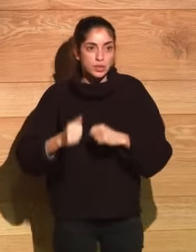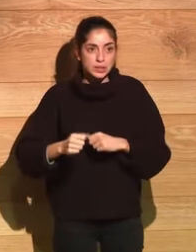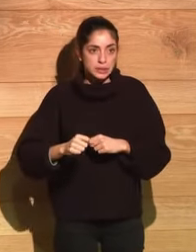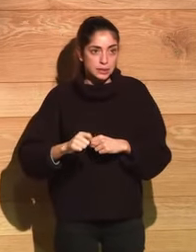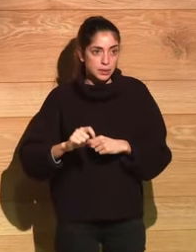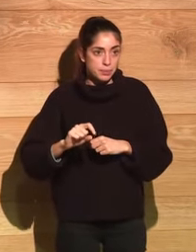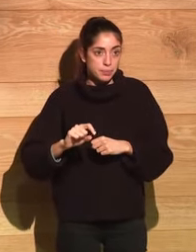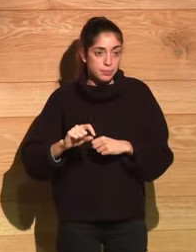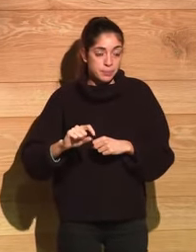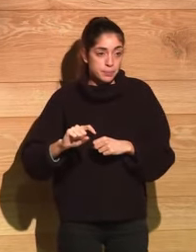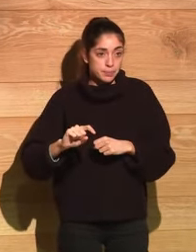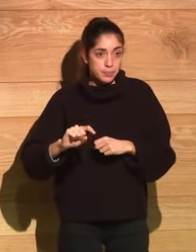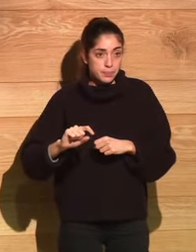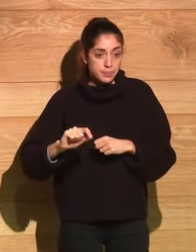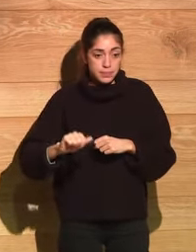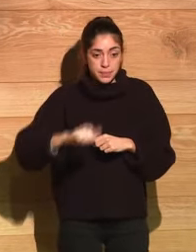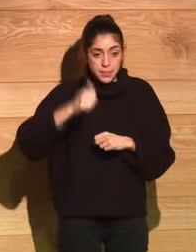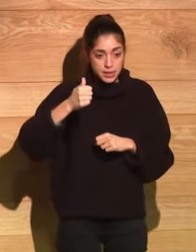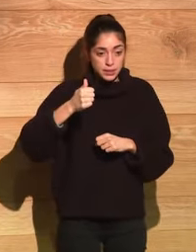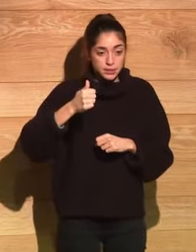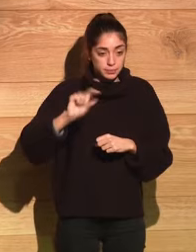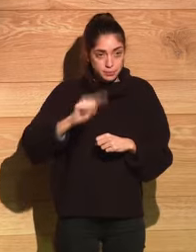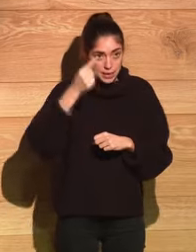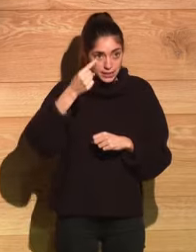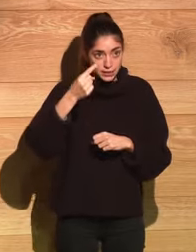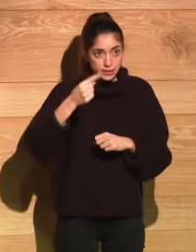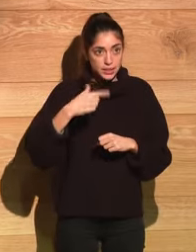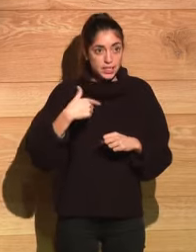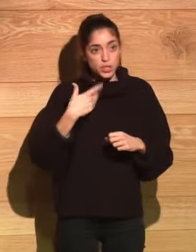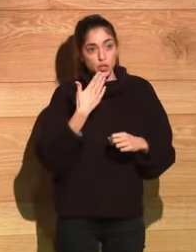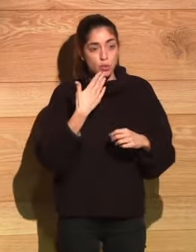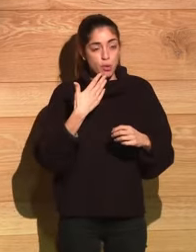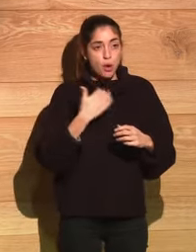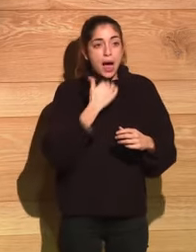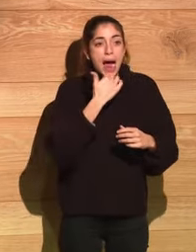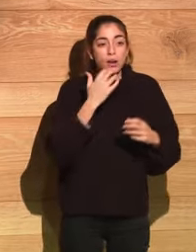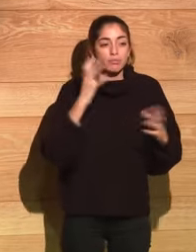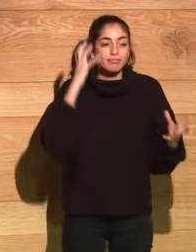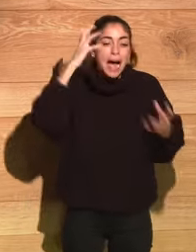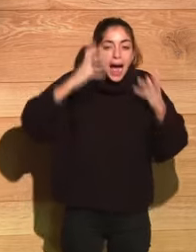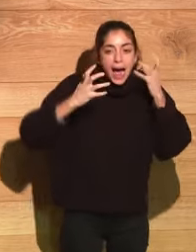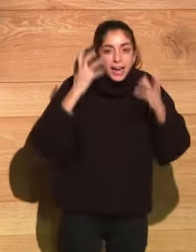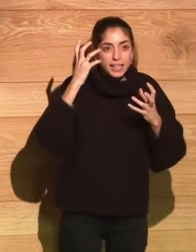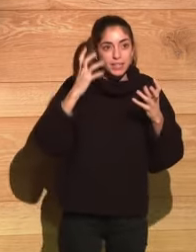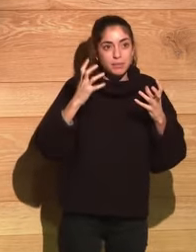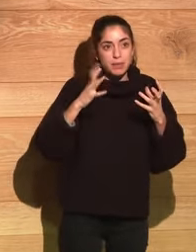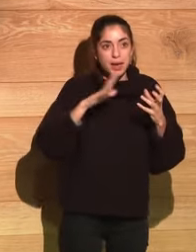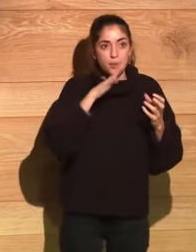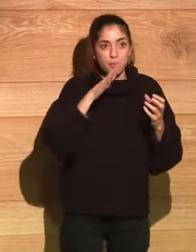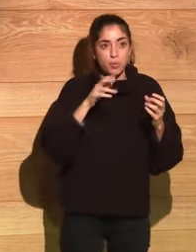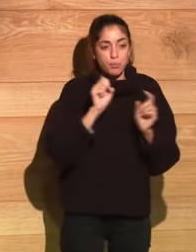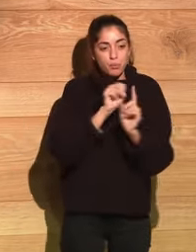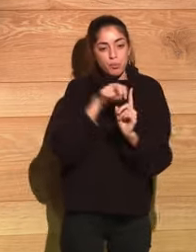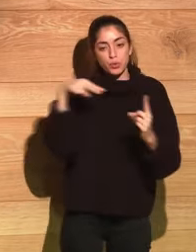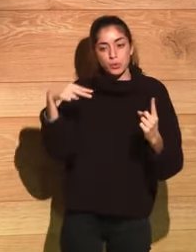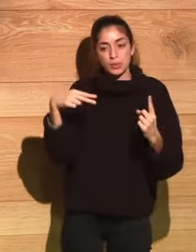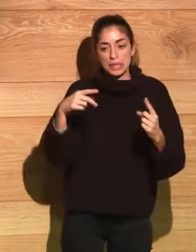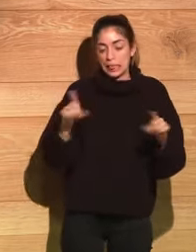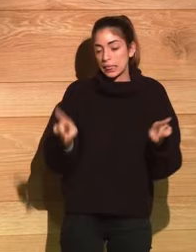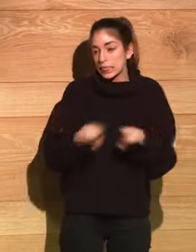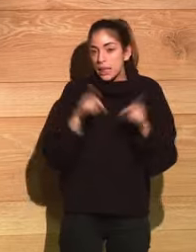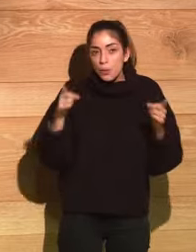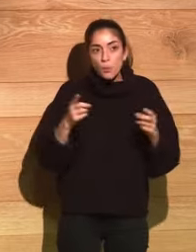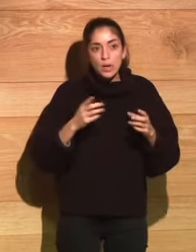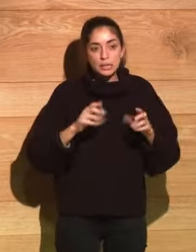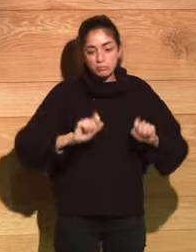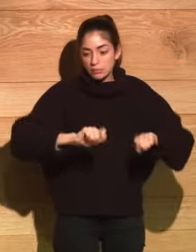animal de todos los deseos. Esa necesidad que tenemos de que alguien ponga su mirada en nosotros, de la naturaleza que sea, o sea, una